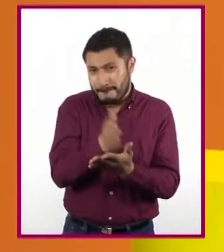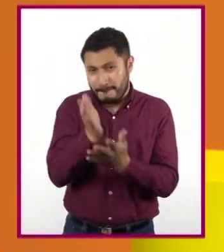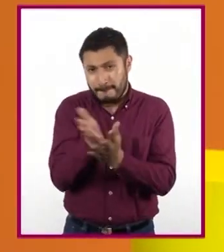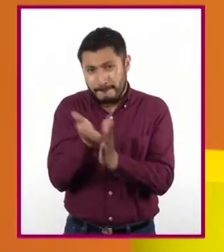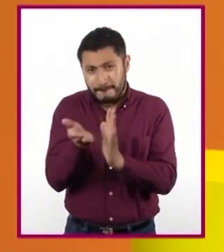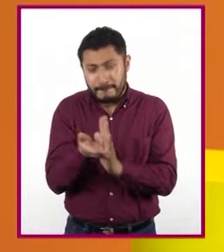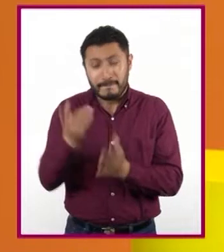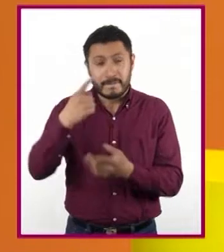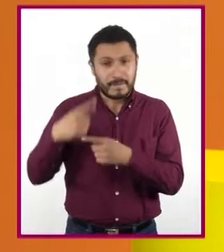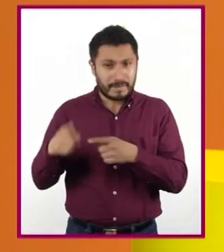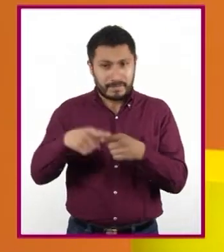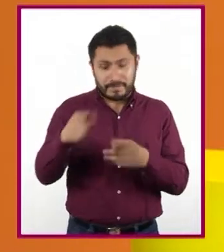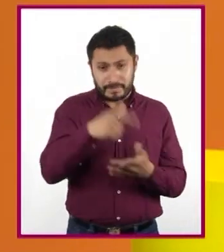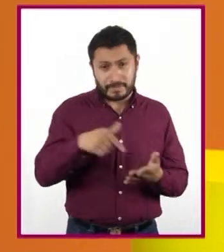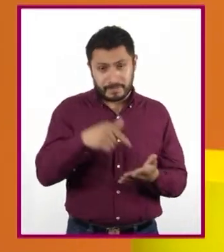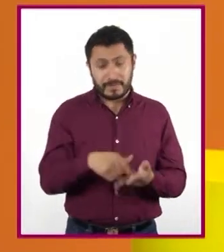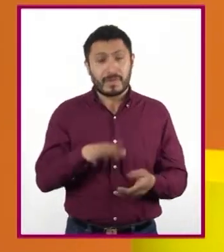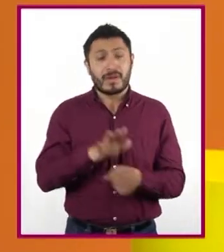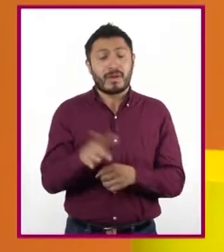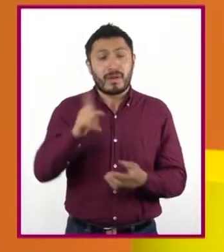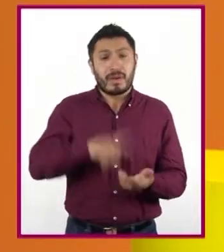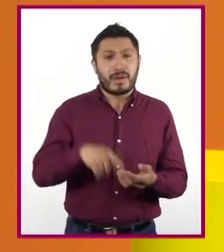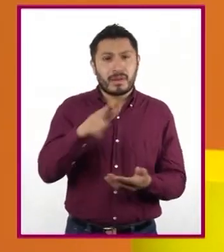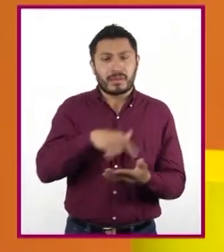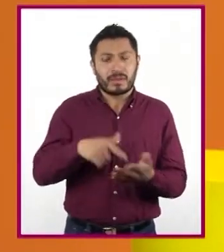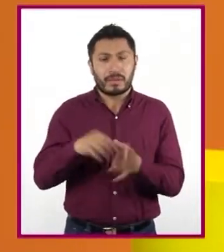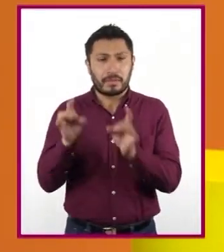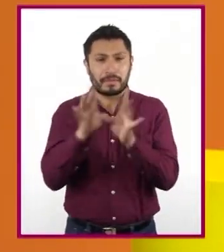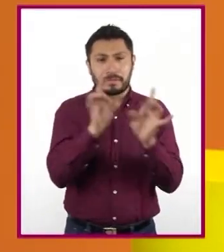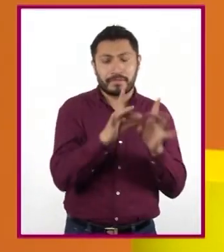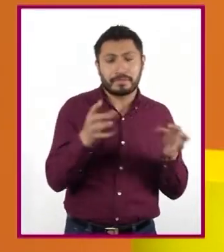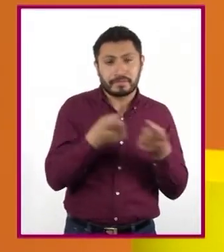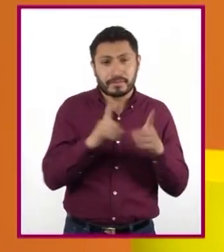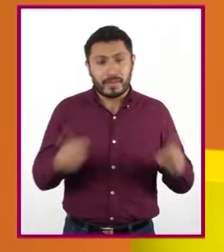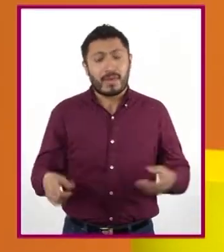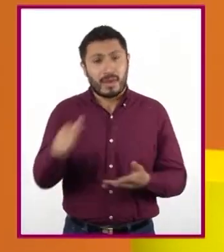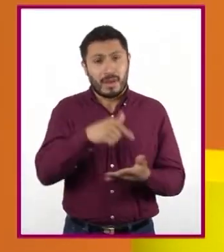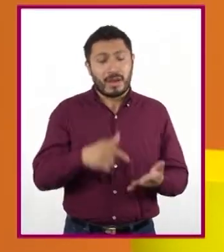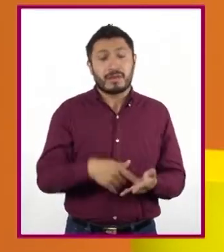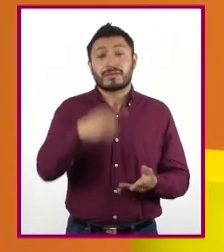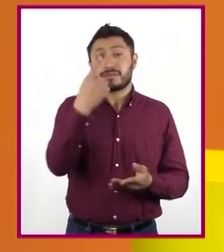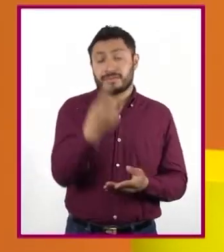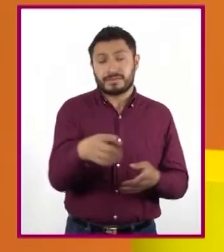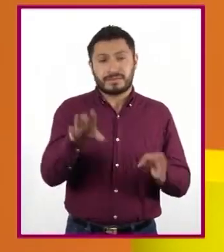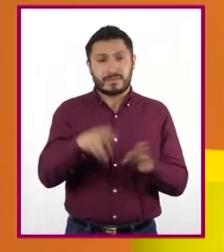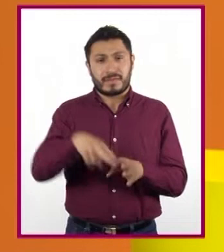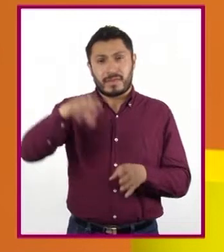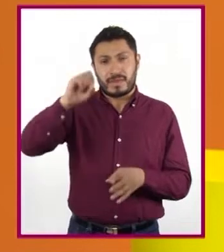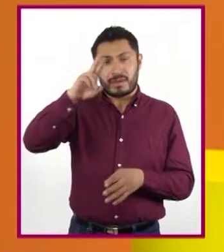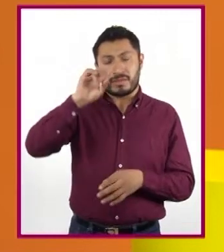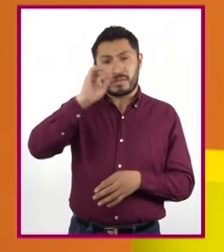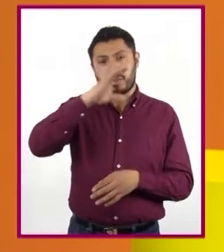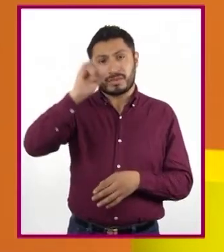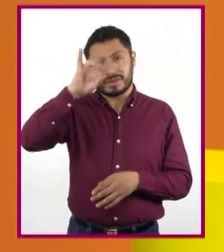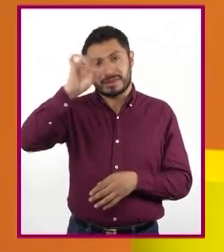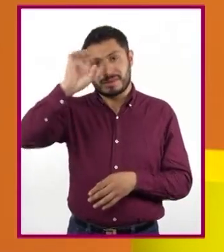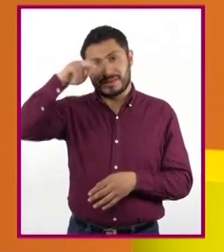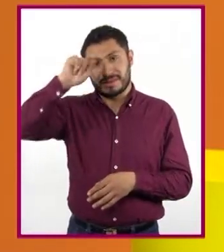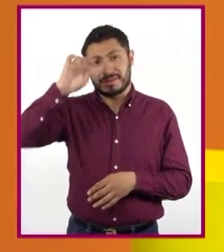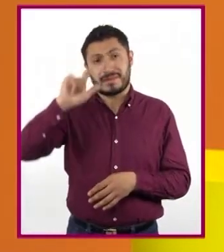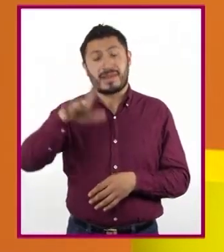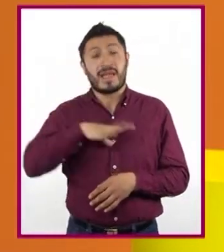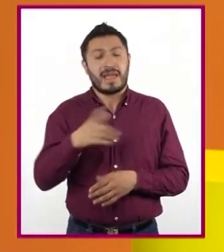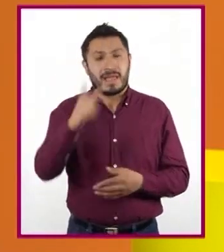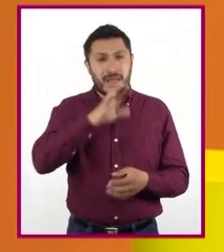grandes áreas, en las que se dieron distintos desarrollos locales. Una es la noroccidental, en donde predominó